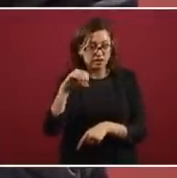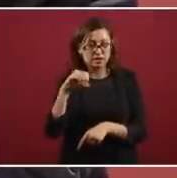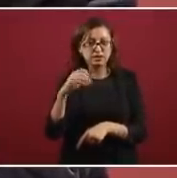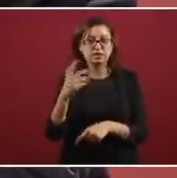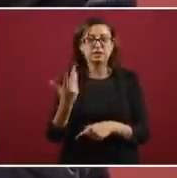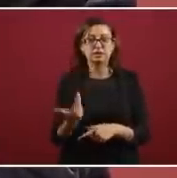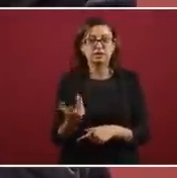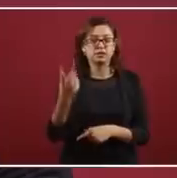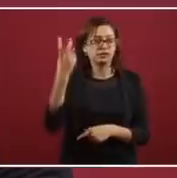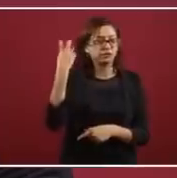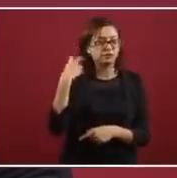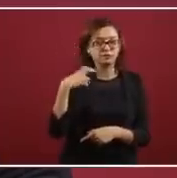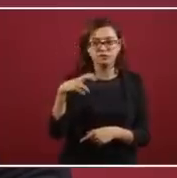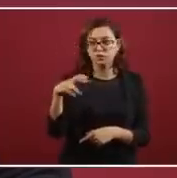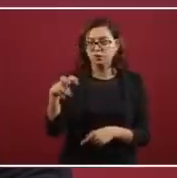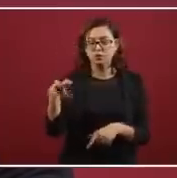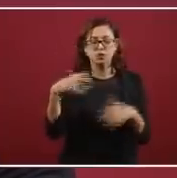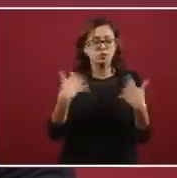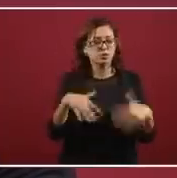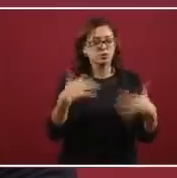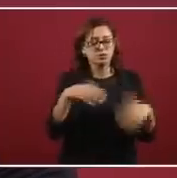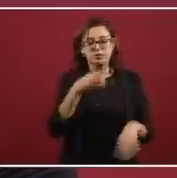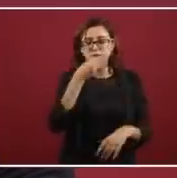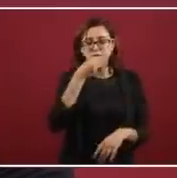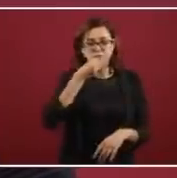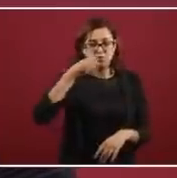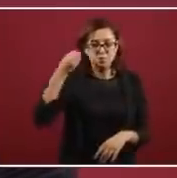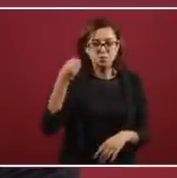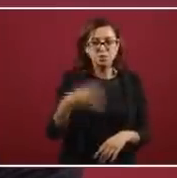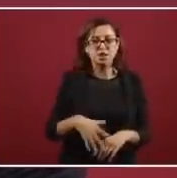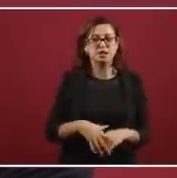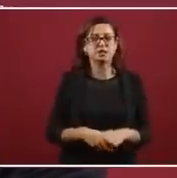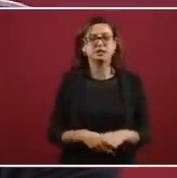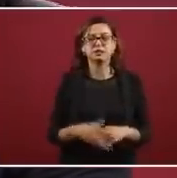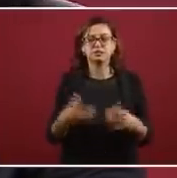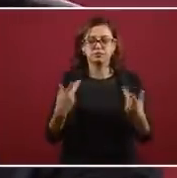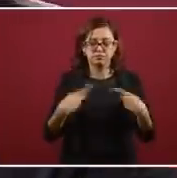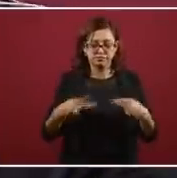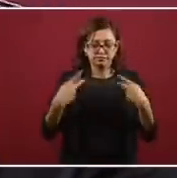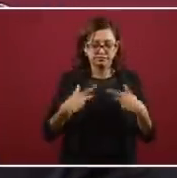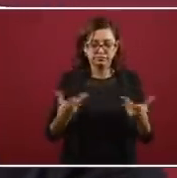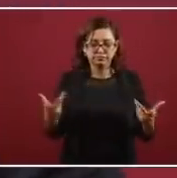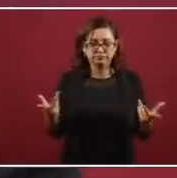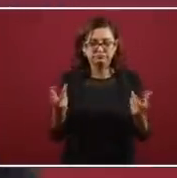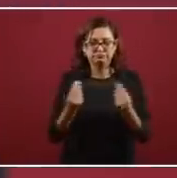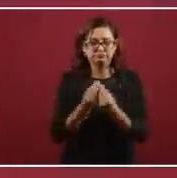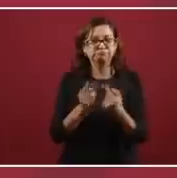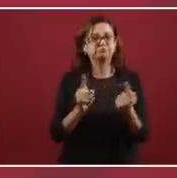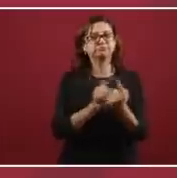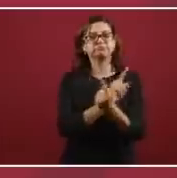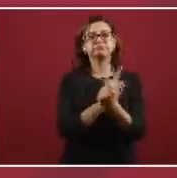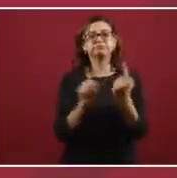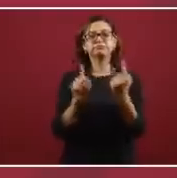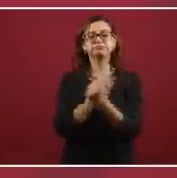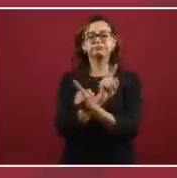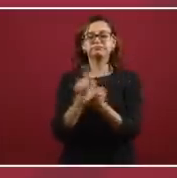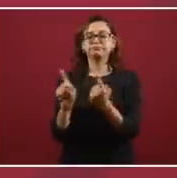Una gira extraordinaria con la gente y